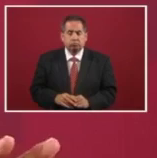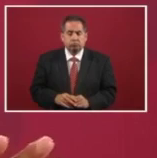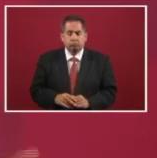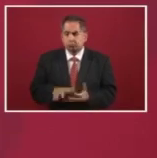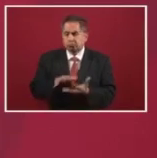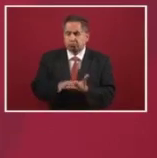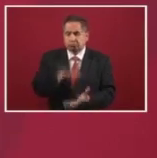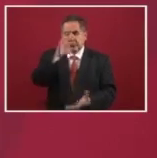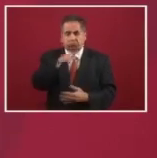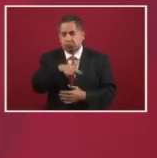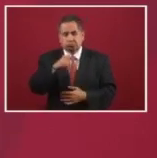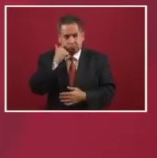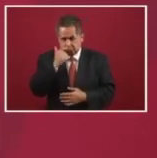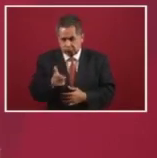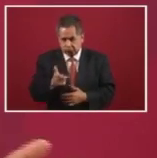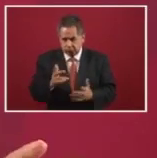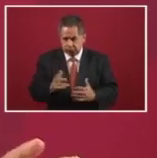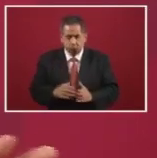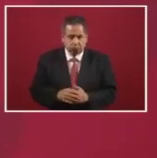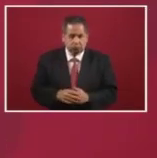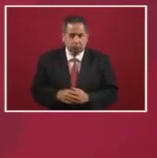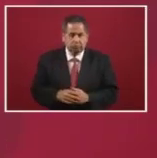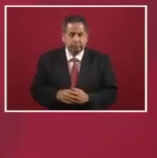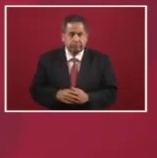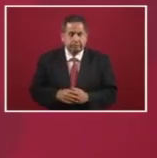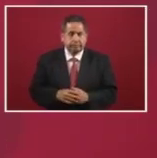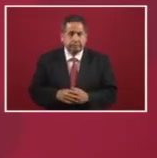La mayoría, y